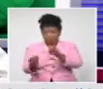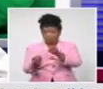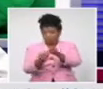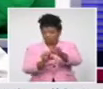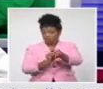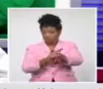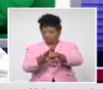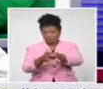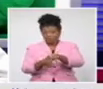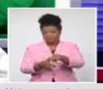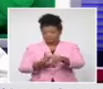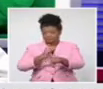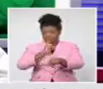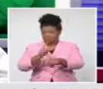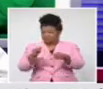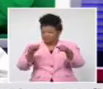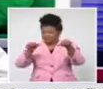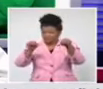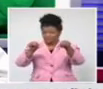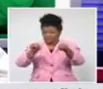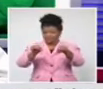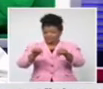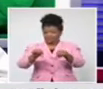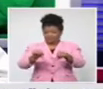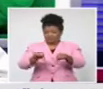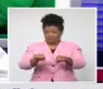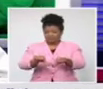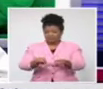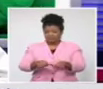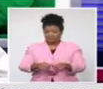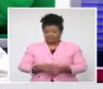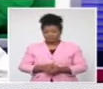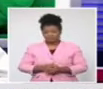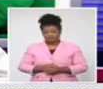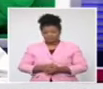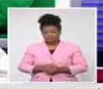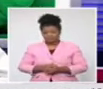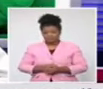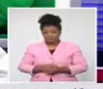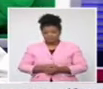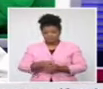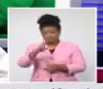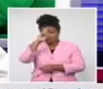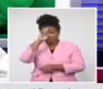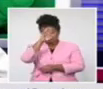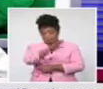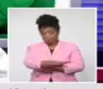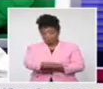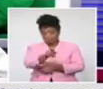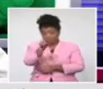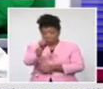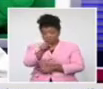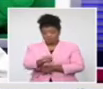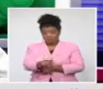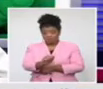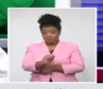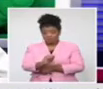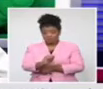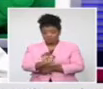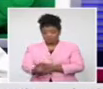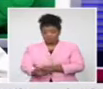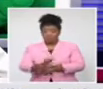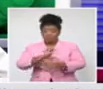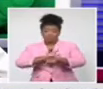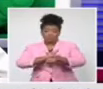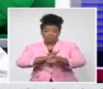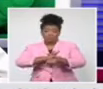que lamentablemente, después de estar ingresado en el Instituto de Nefrología por su enfermedad renal,